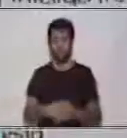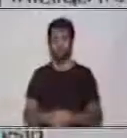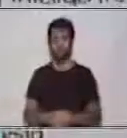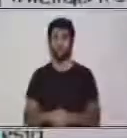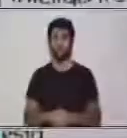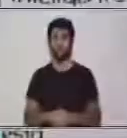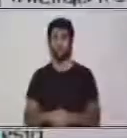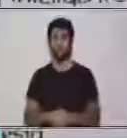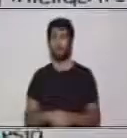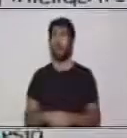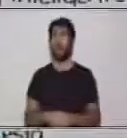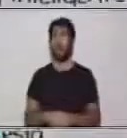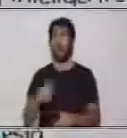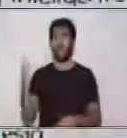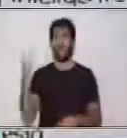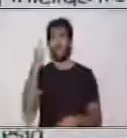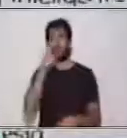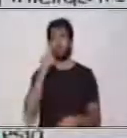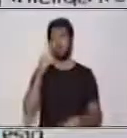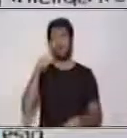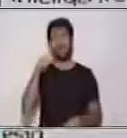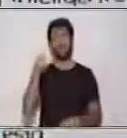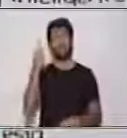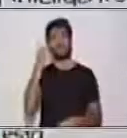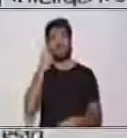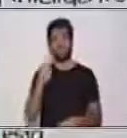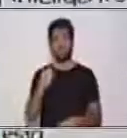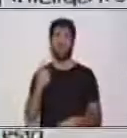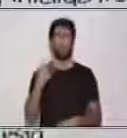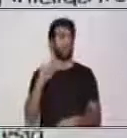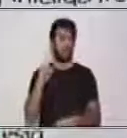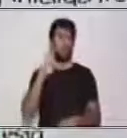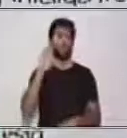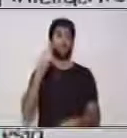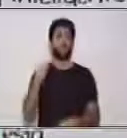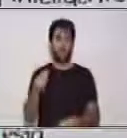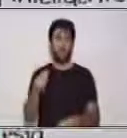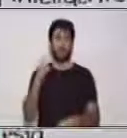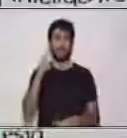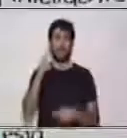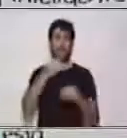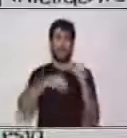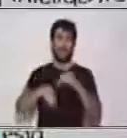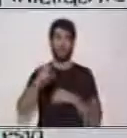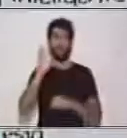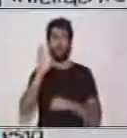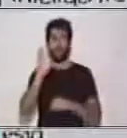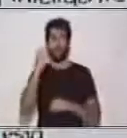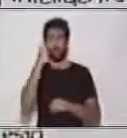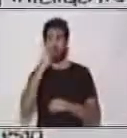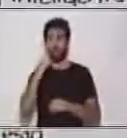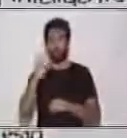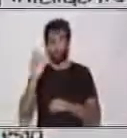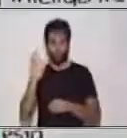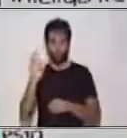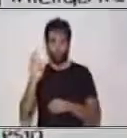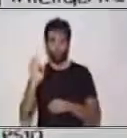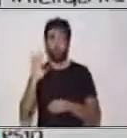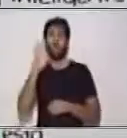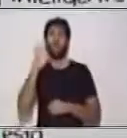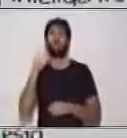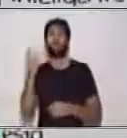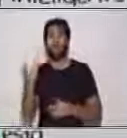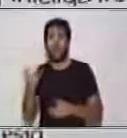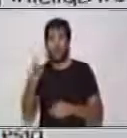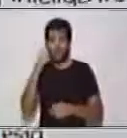Muy bien. La palabra sanas por sanas. ¿Por qué? ¿Recuerdas